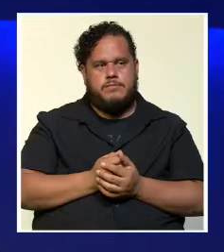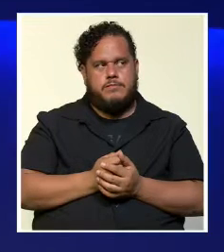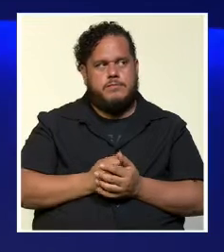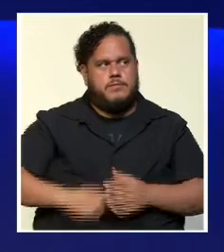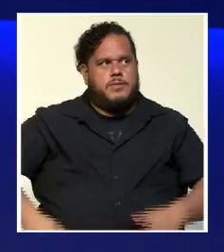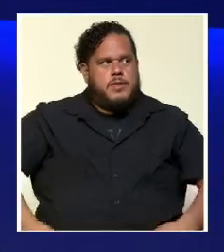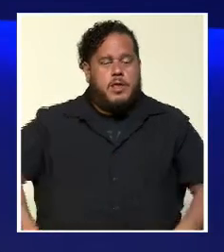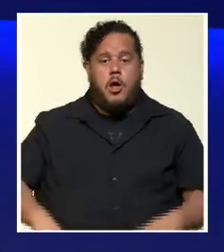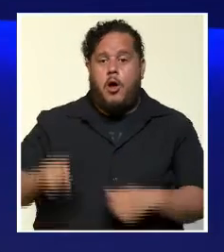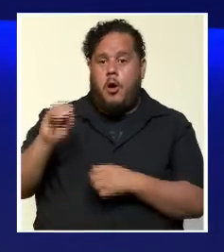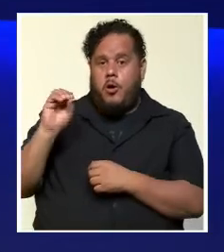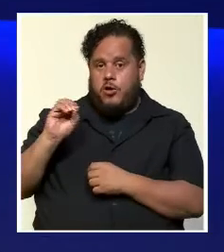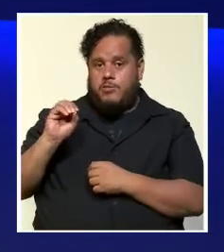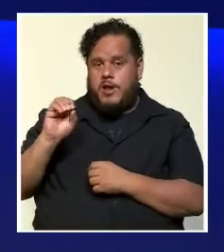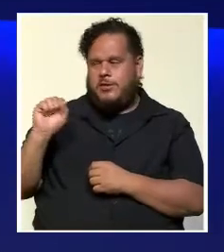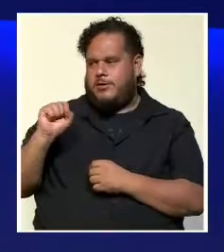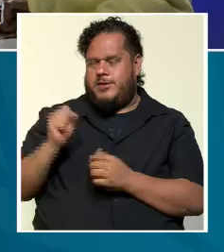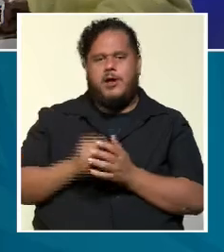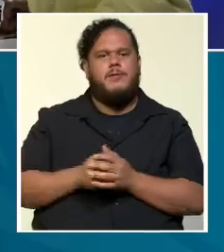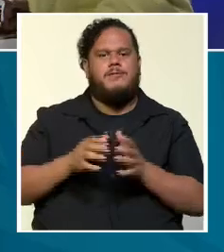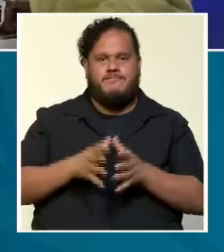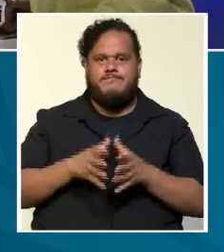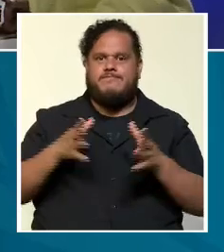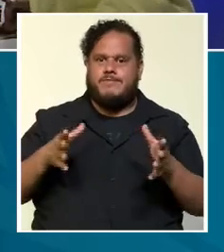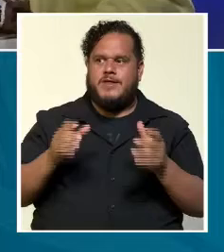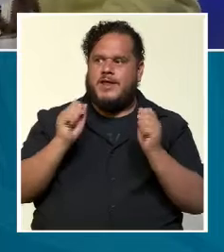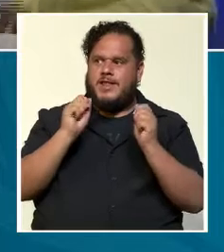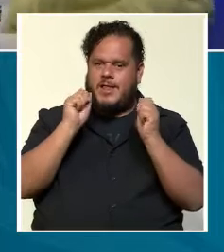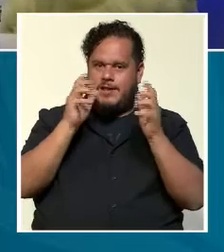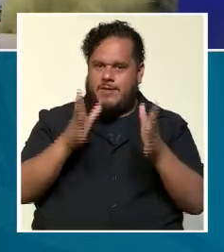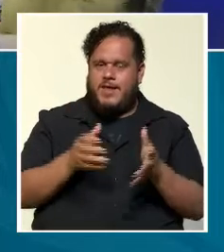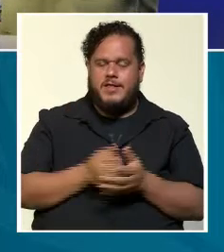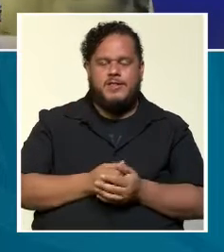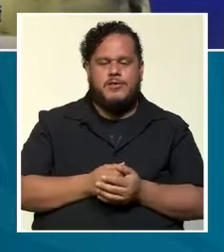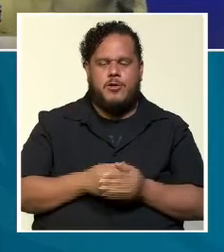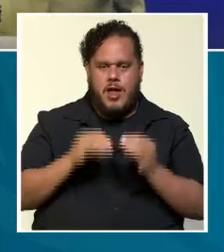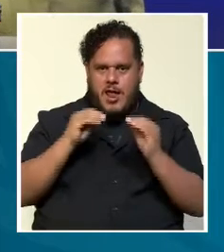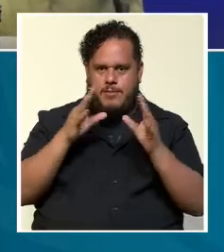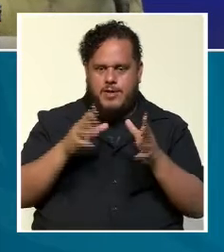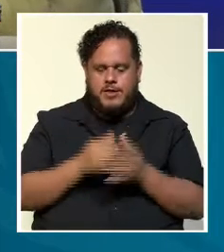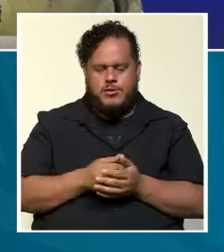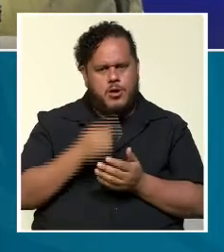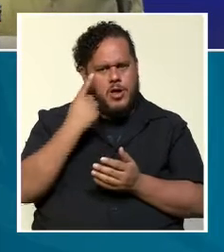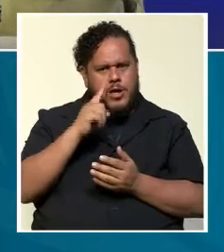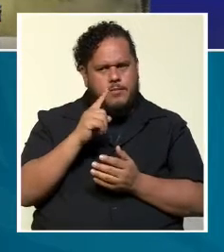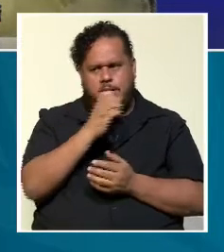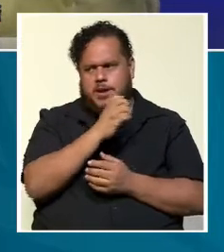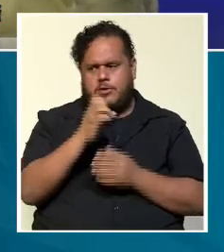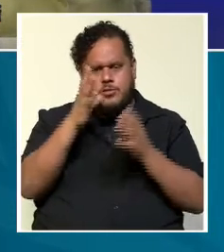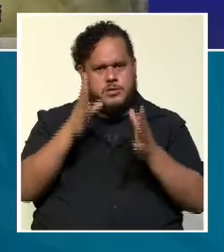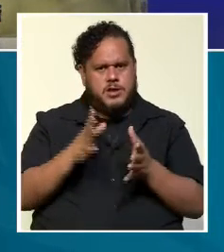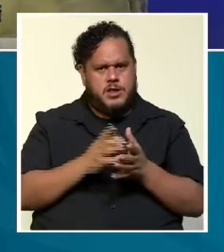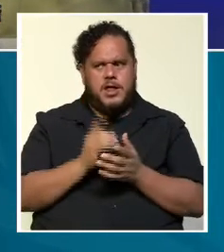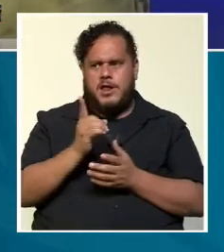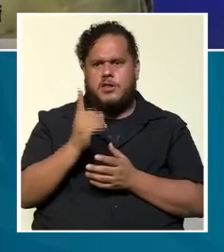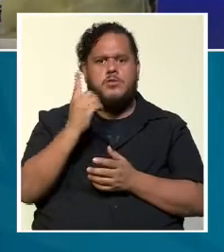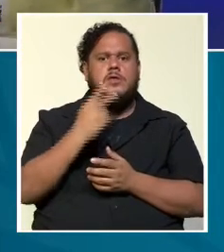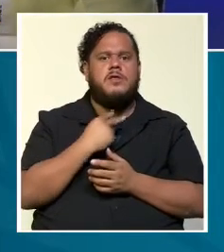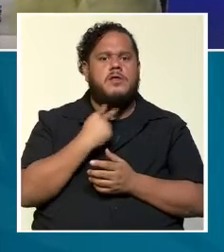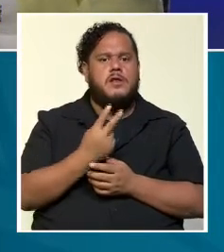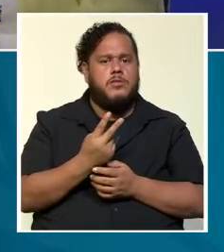Osvaldo Sauma. Grande el maestro. Yo creo que Osvaldo para los costarricenses es una de las voces